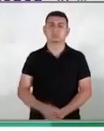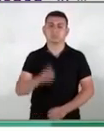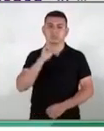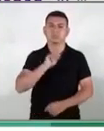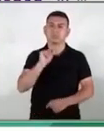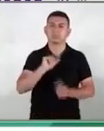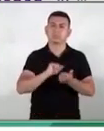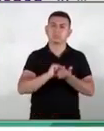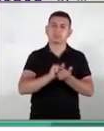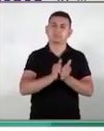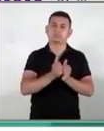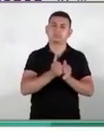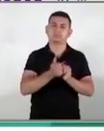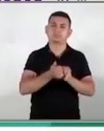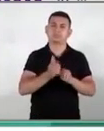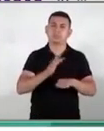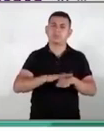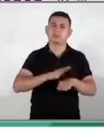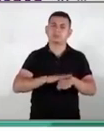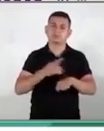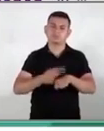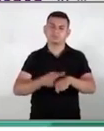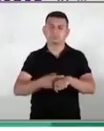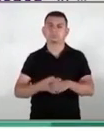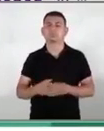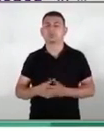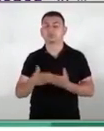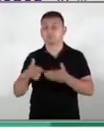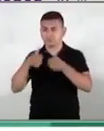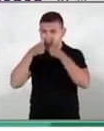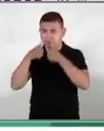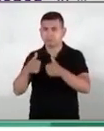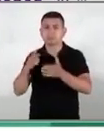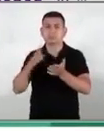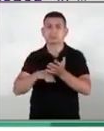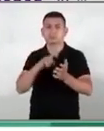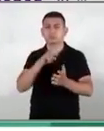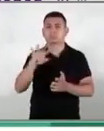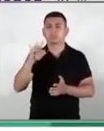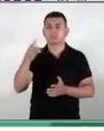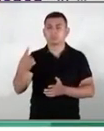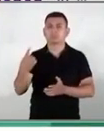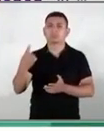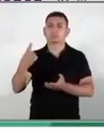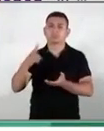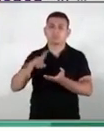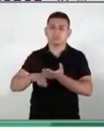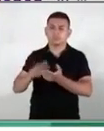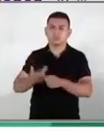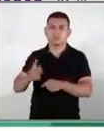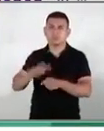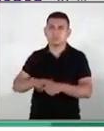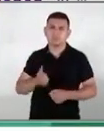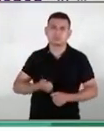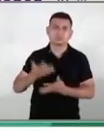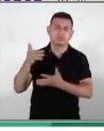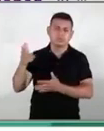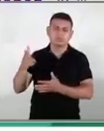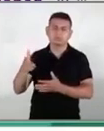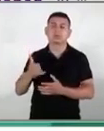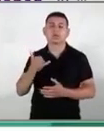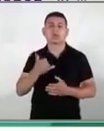mujeres confirmados. Por tipo de atención tenemos 1.141 casos hospitalizados